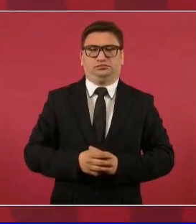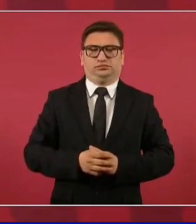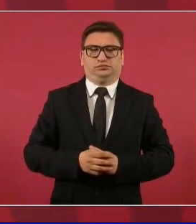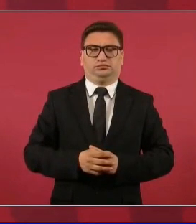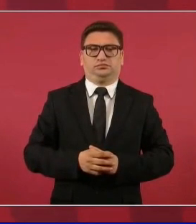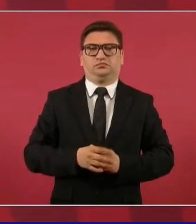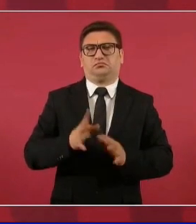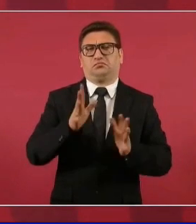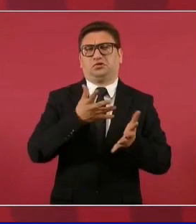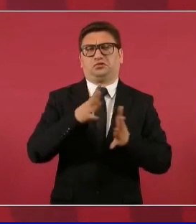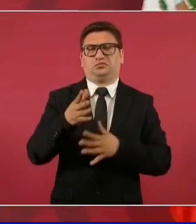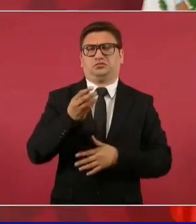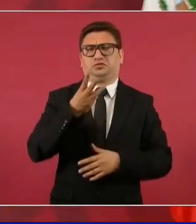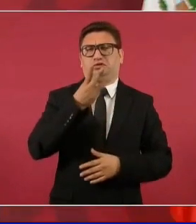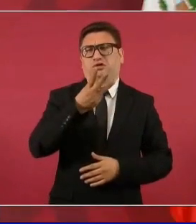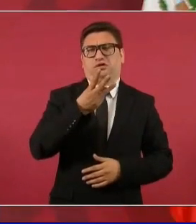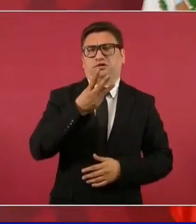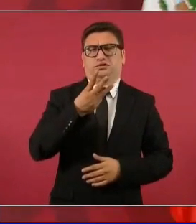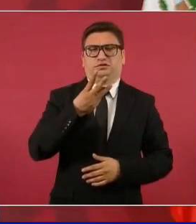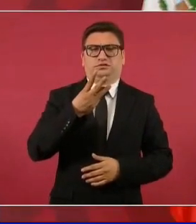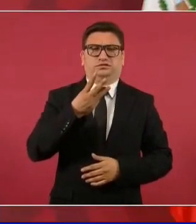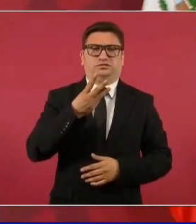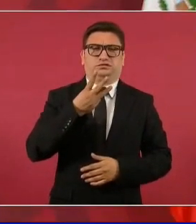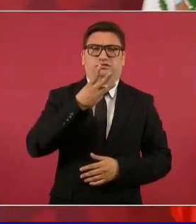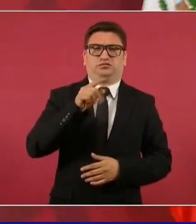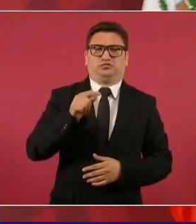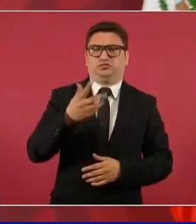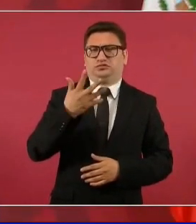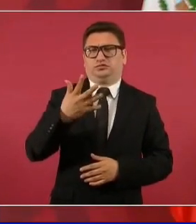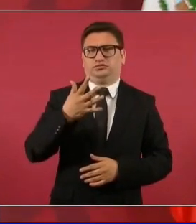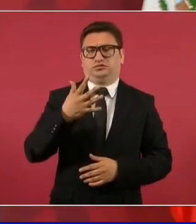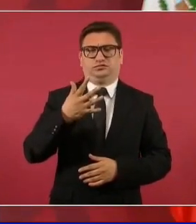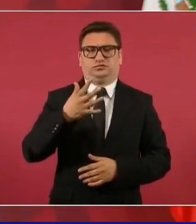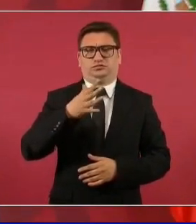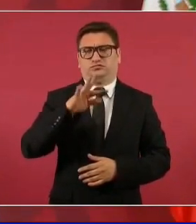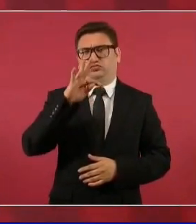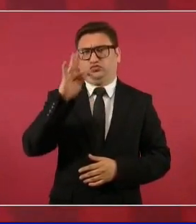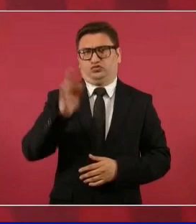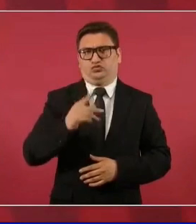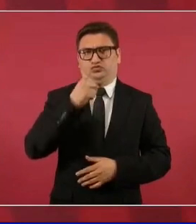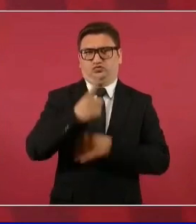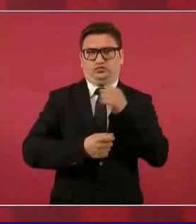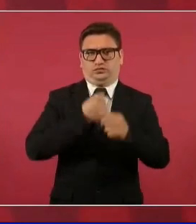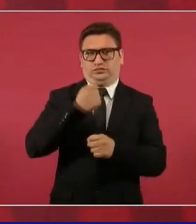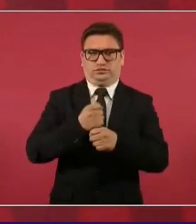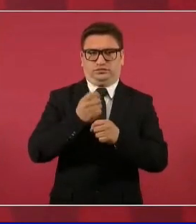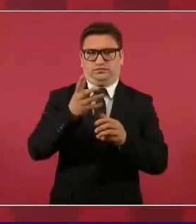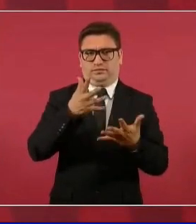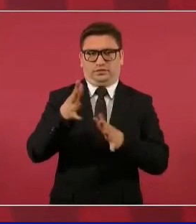es como de 3.5% anual en promedio, pero